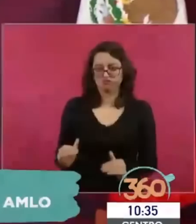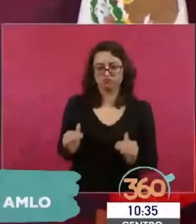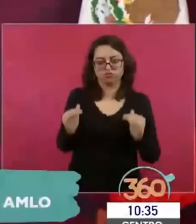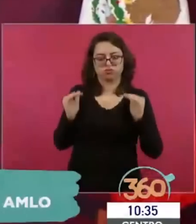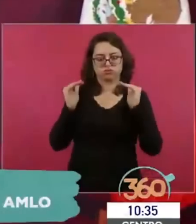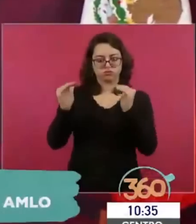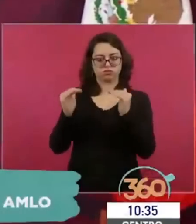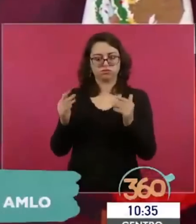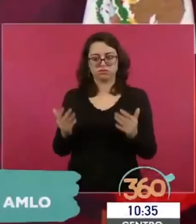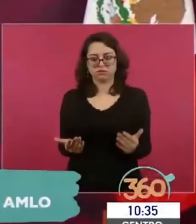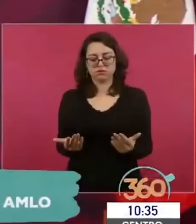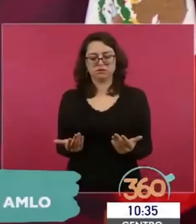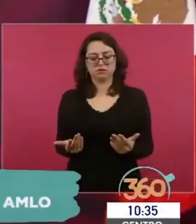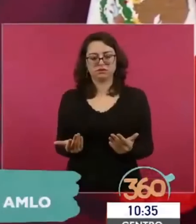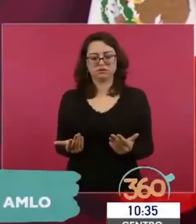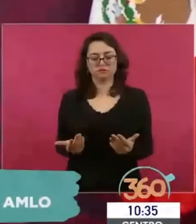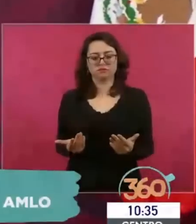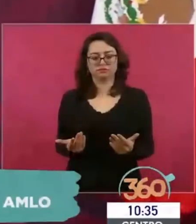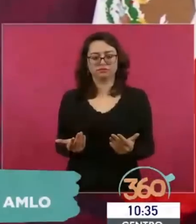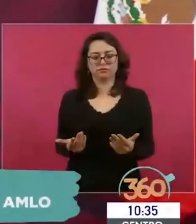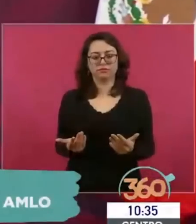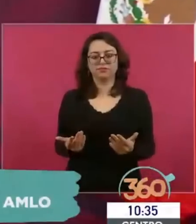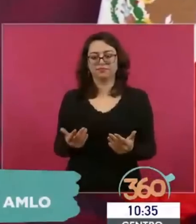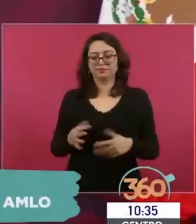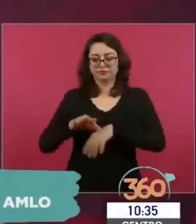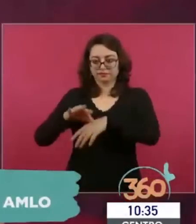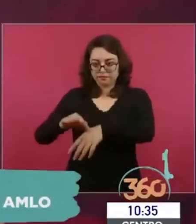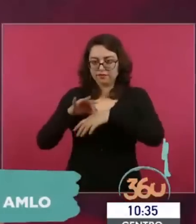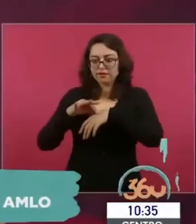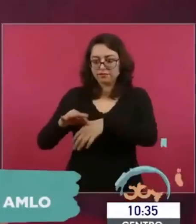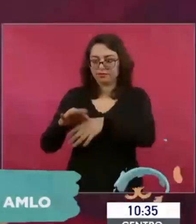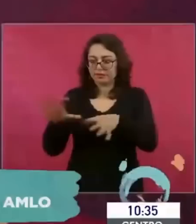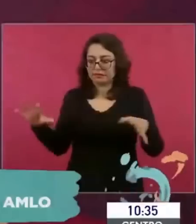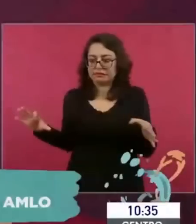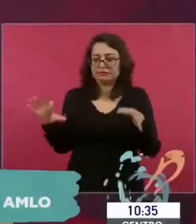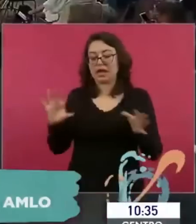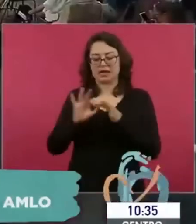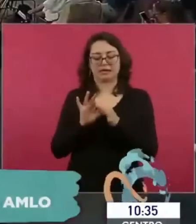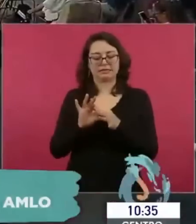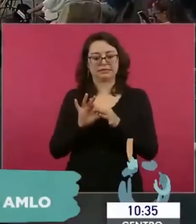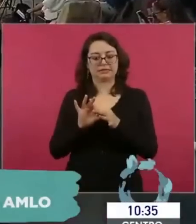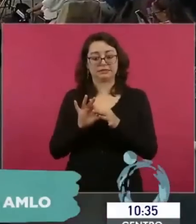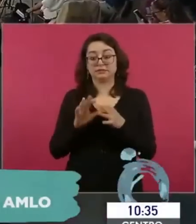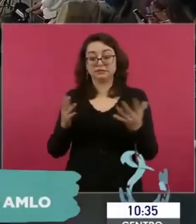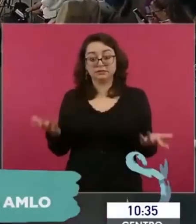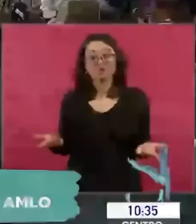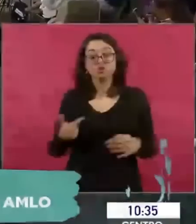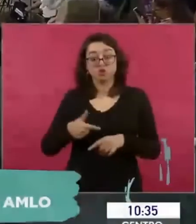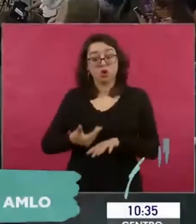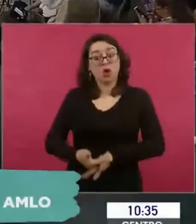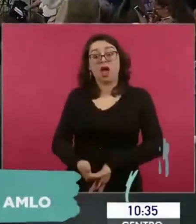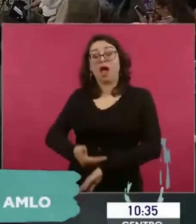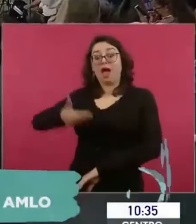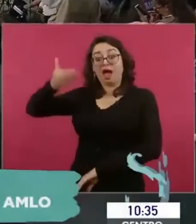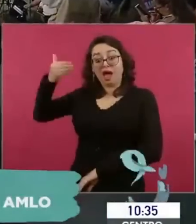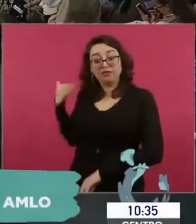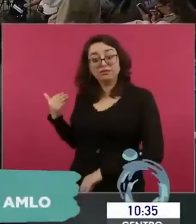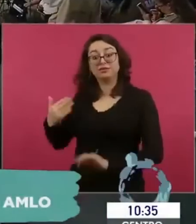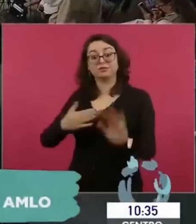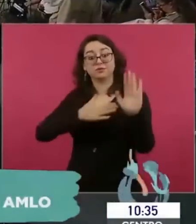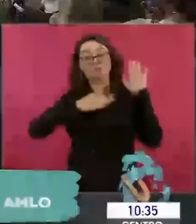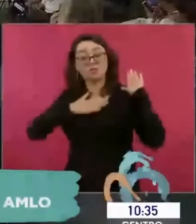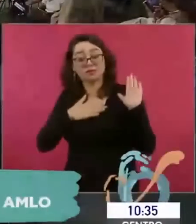ponerlos en correspondencia con la nueva realidad y eso fue lo que se hizo